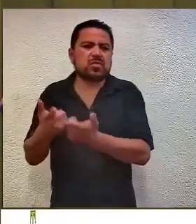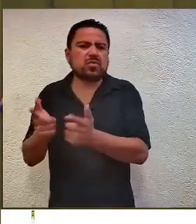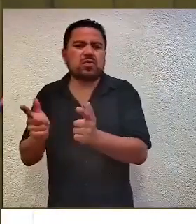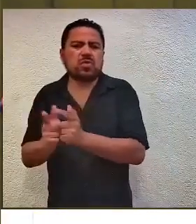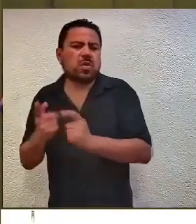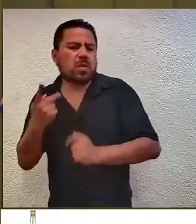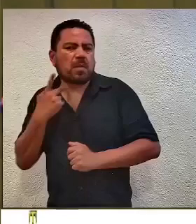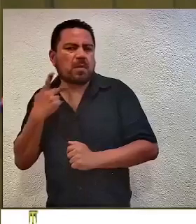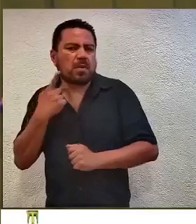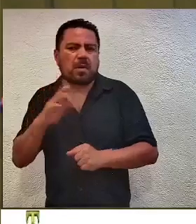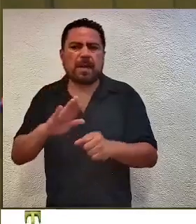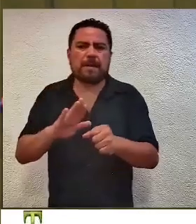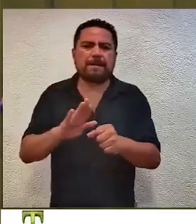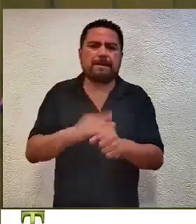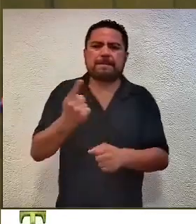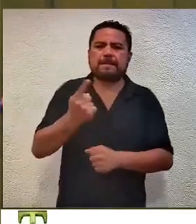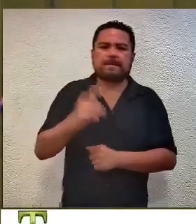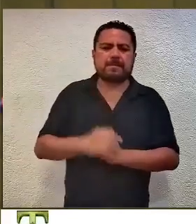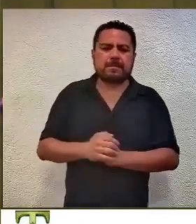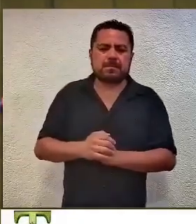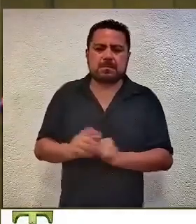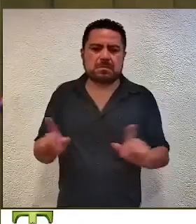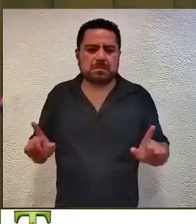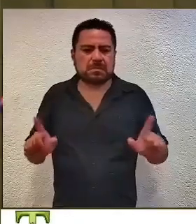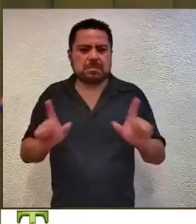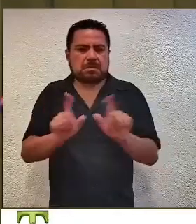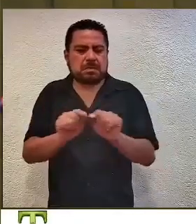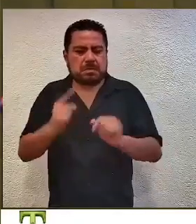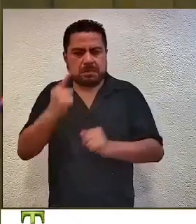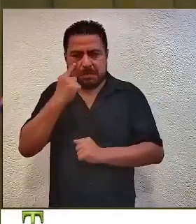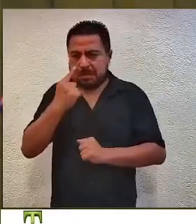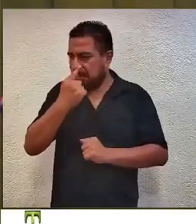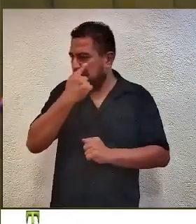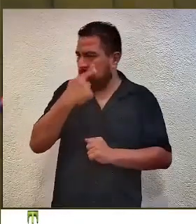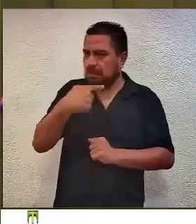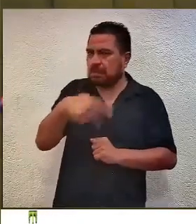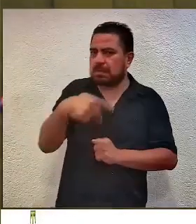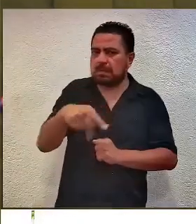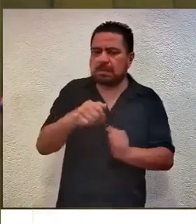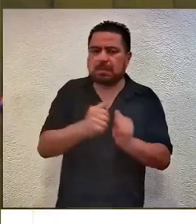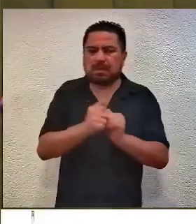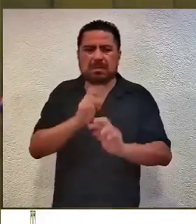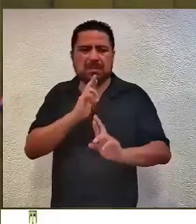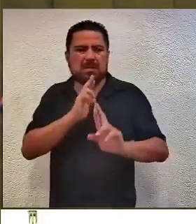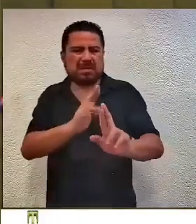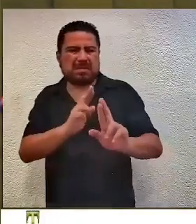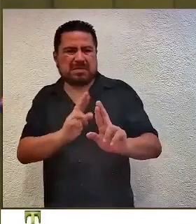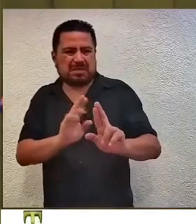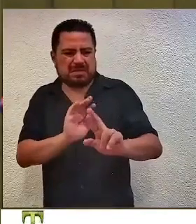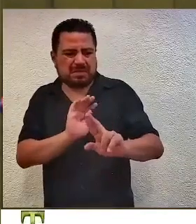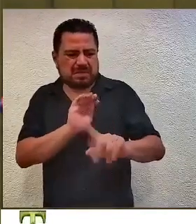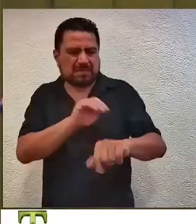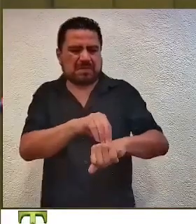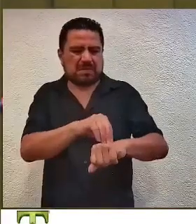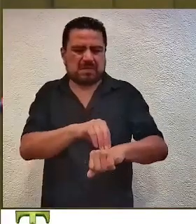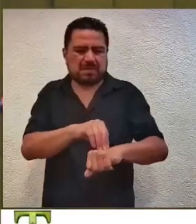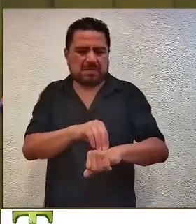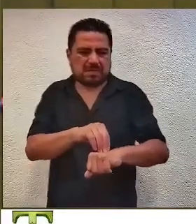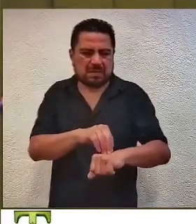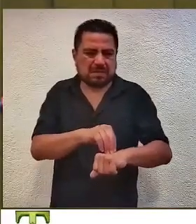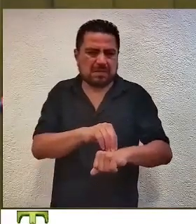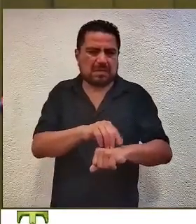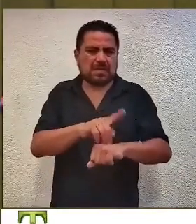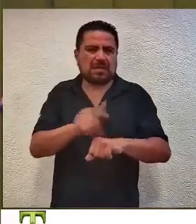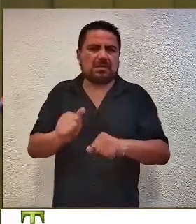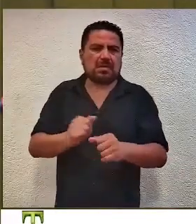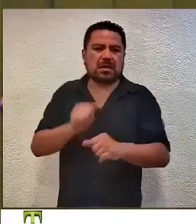políticos, puesto que con la simple emisión de la resolución impugnada se agota ese